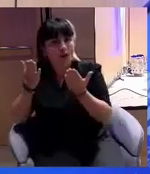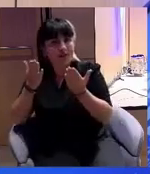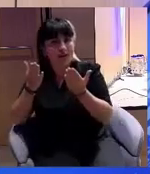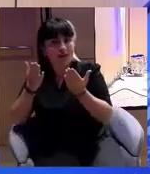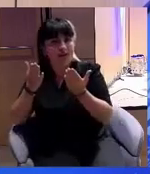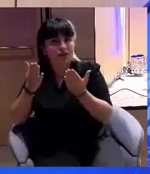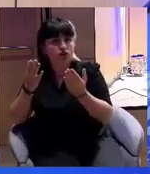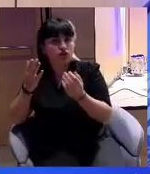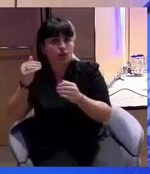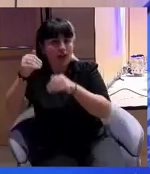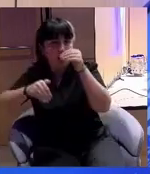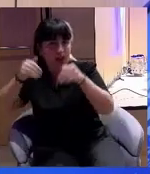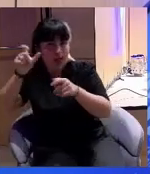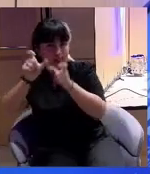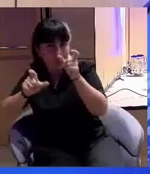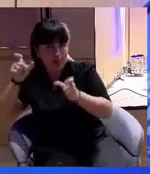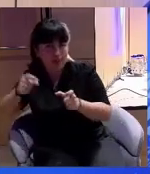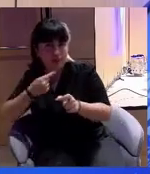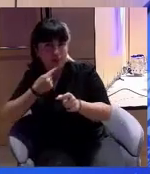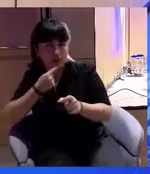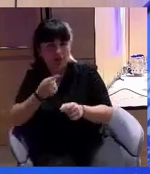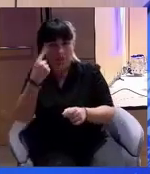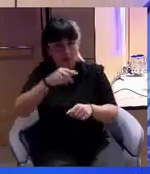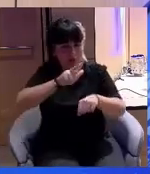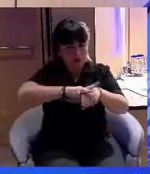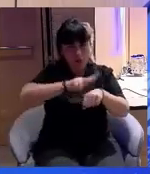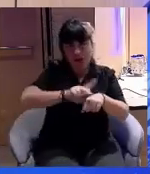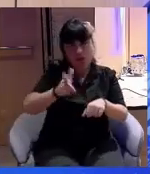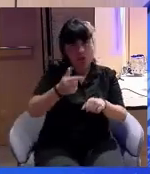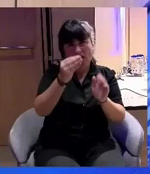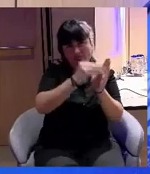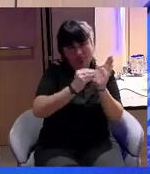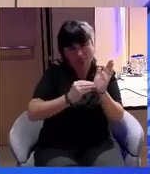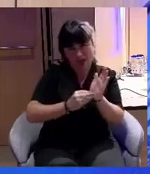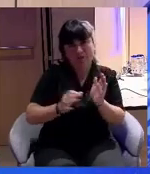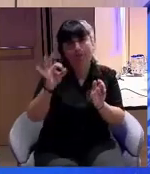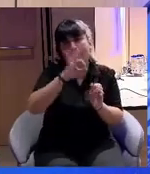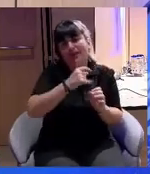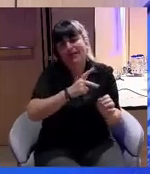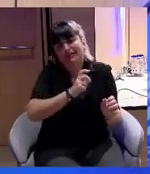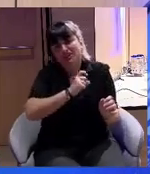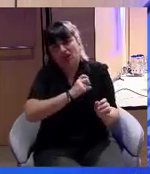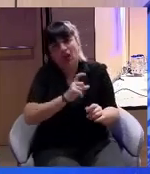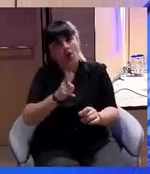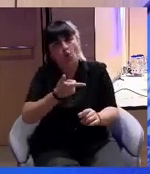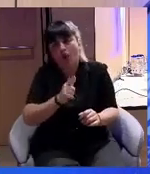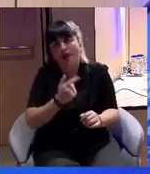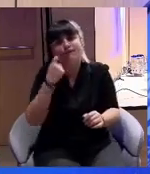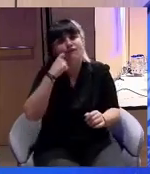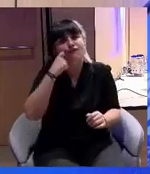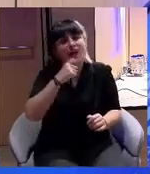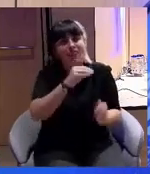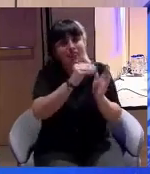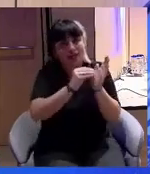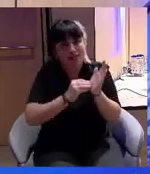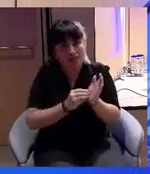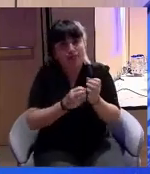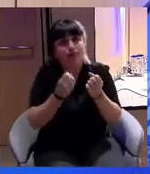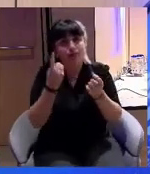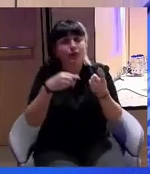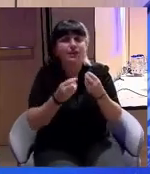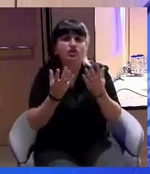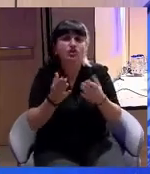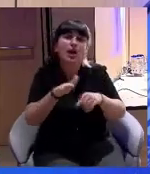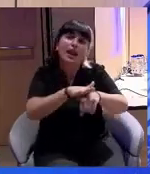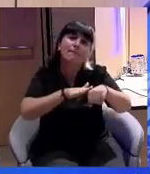ningún dato que que rinda Google y bueno en Chile tampoco entonces también tenemos que exigir que las plataformas son Cómplices de esa